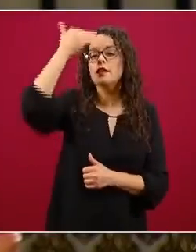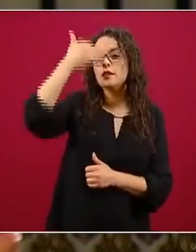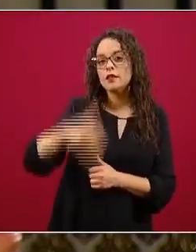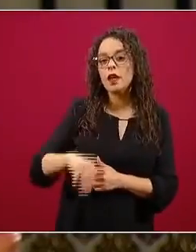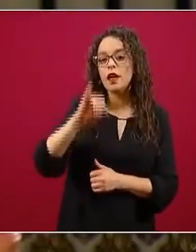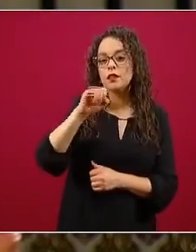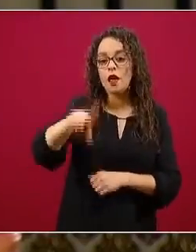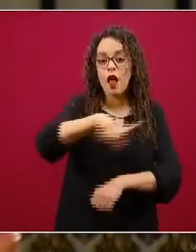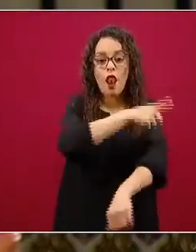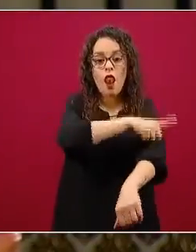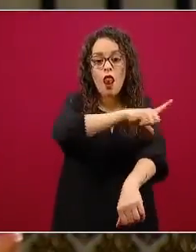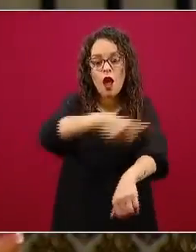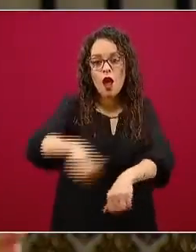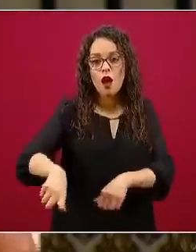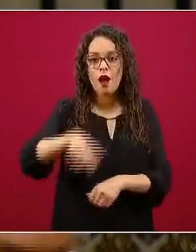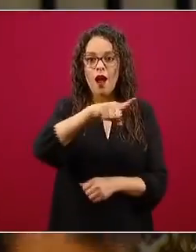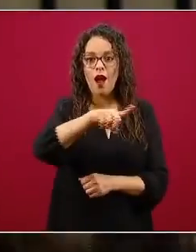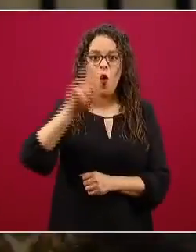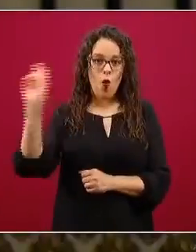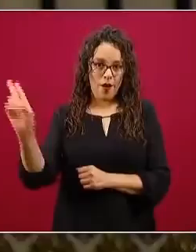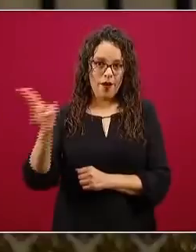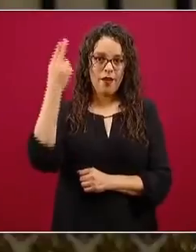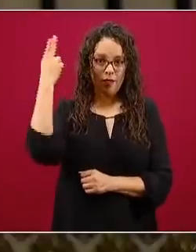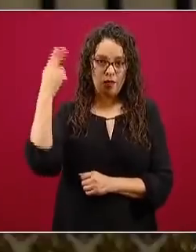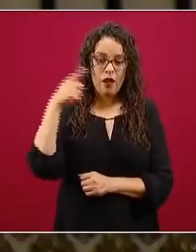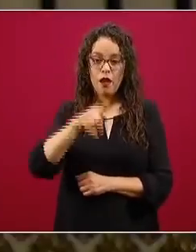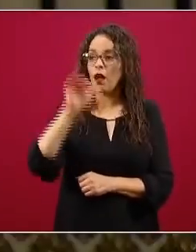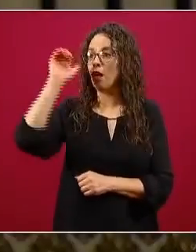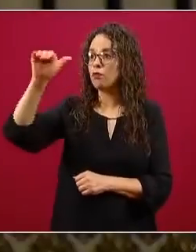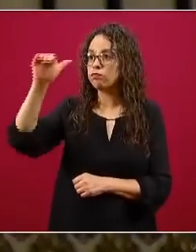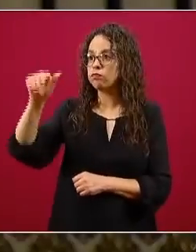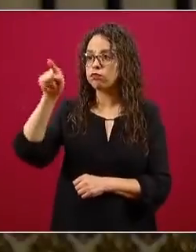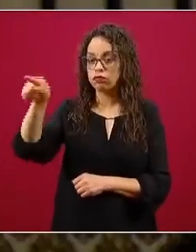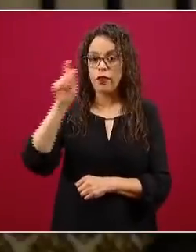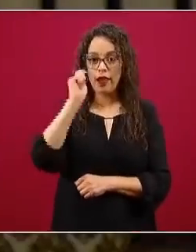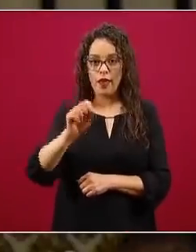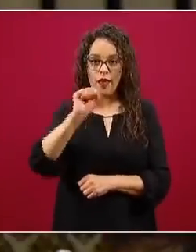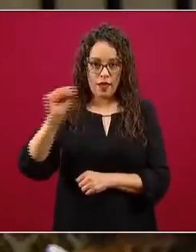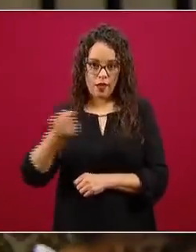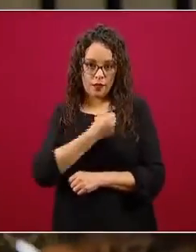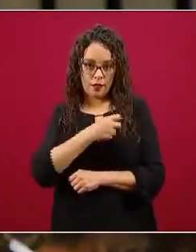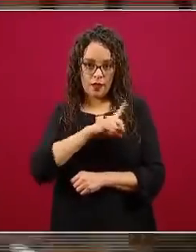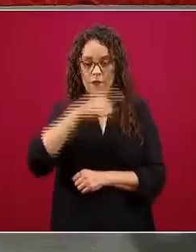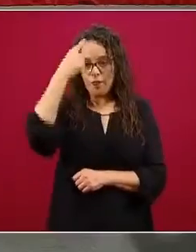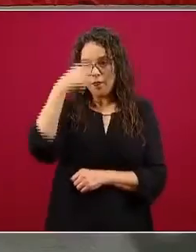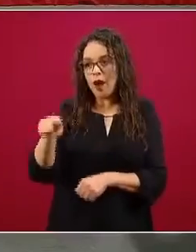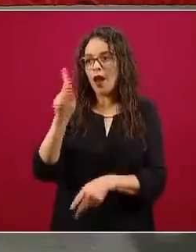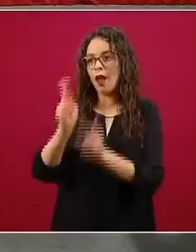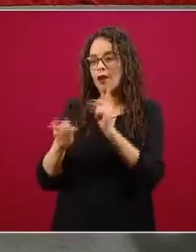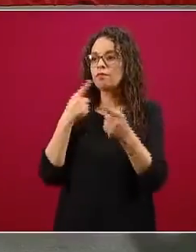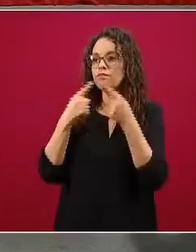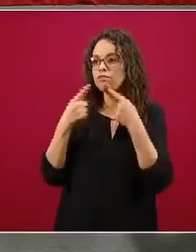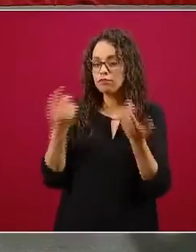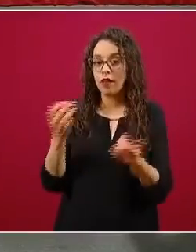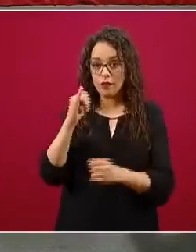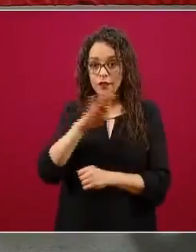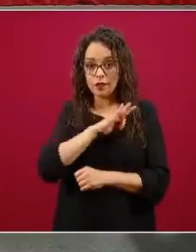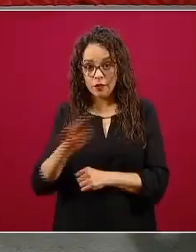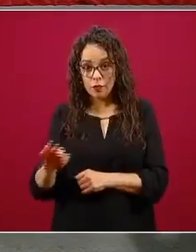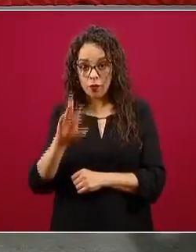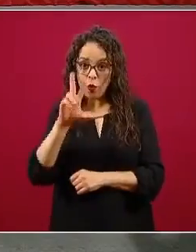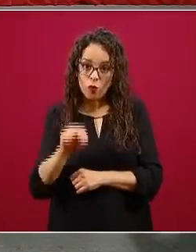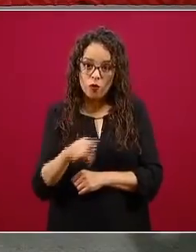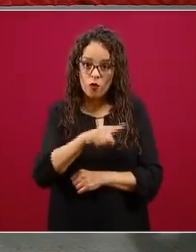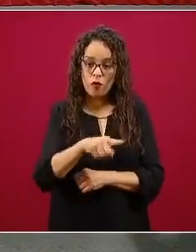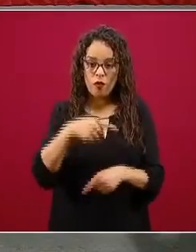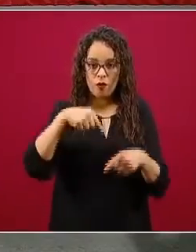las ligas universitarias con el sector salud para ver si se puede realizar esta liga mayor. Muchas gracias. No tengo conocimiento que se